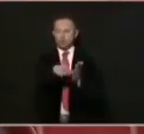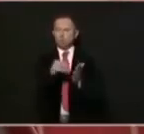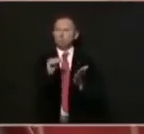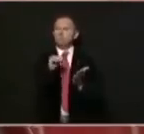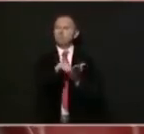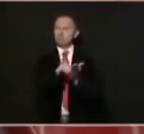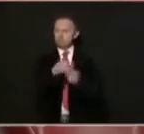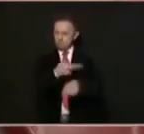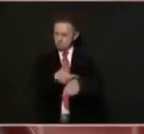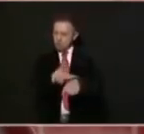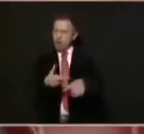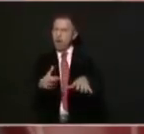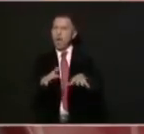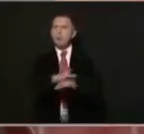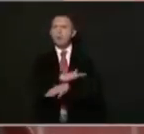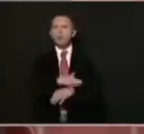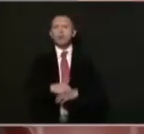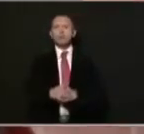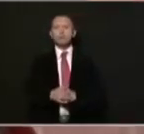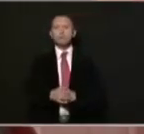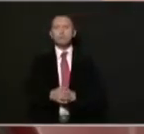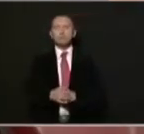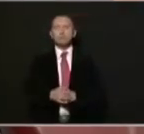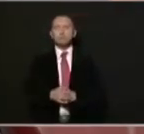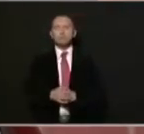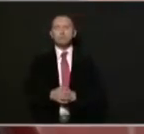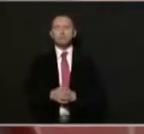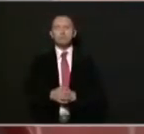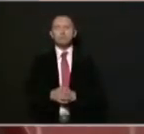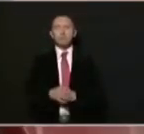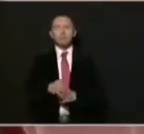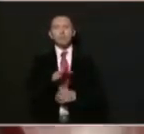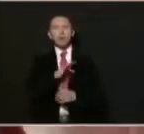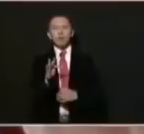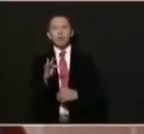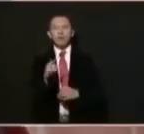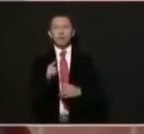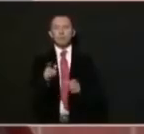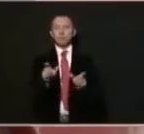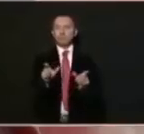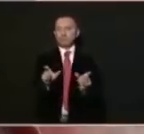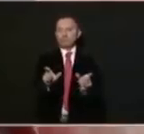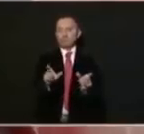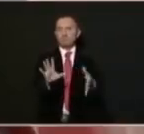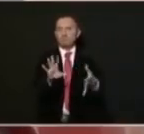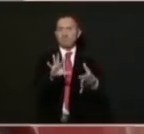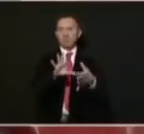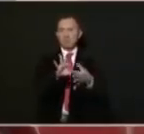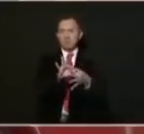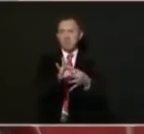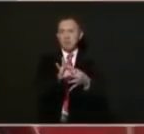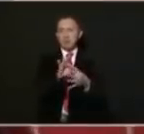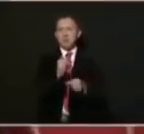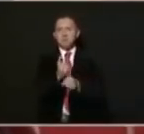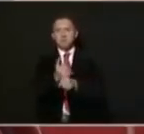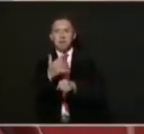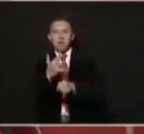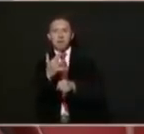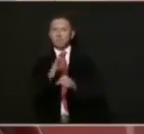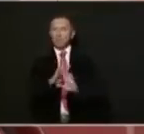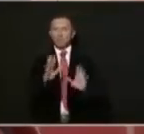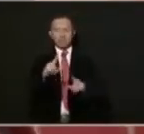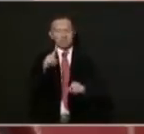quitar todos los obstáculos y candados en la celebración de